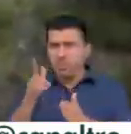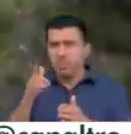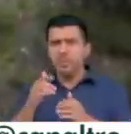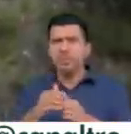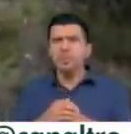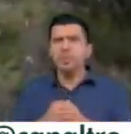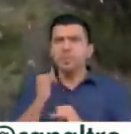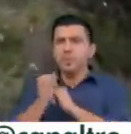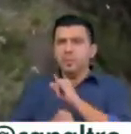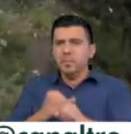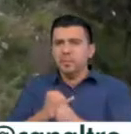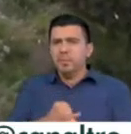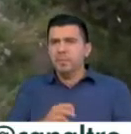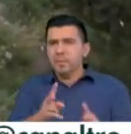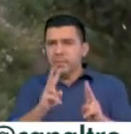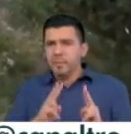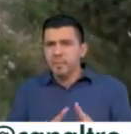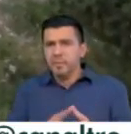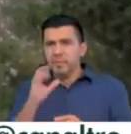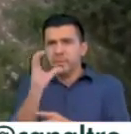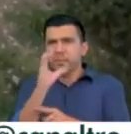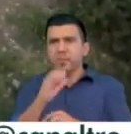entre colombia y venezuela